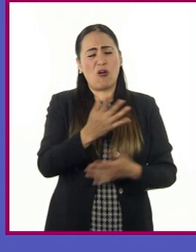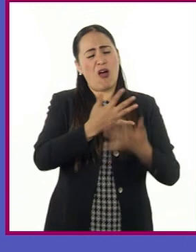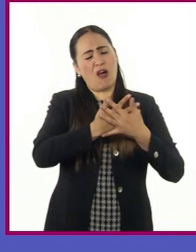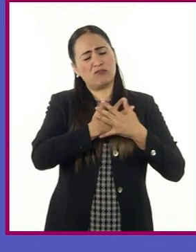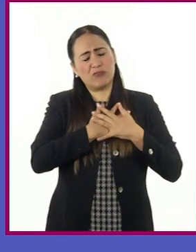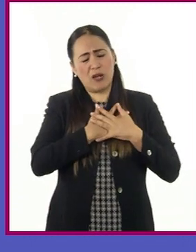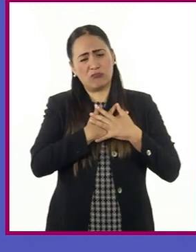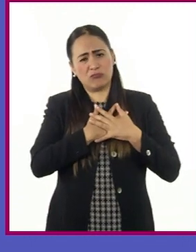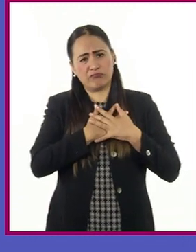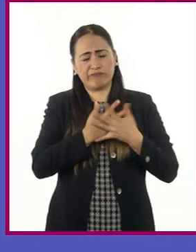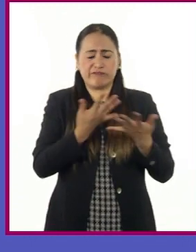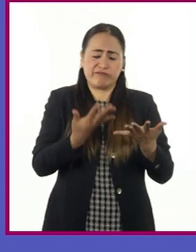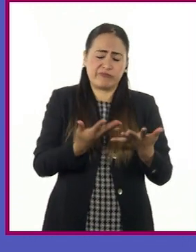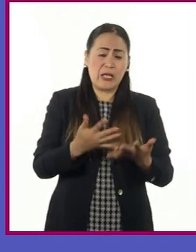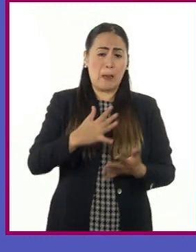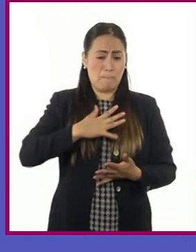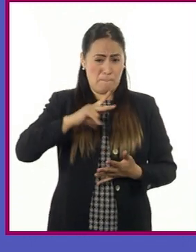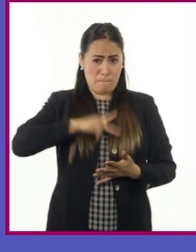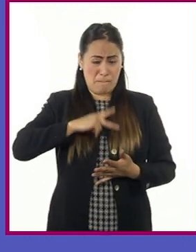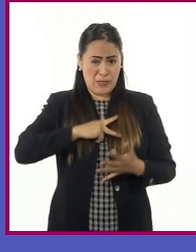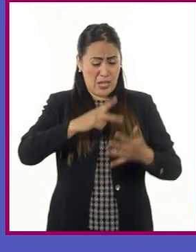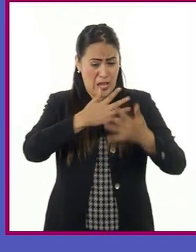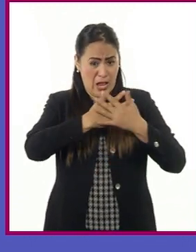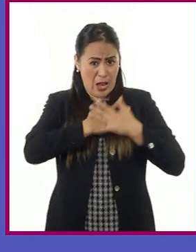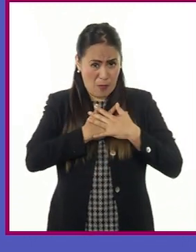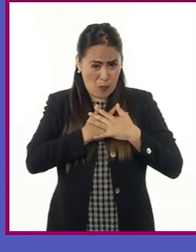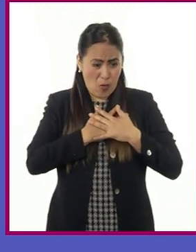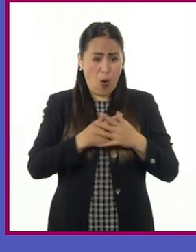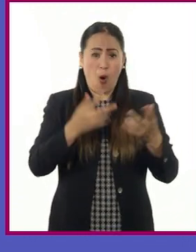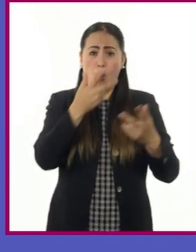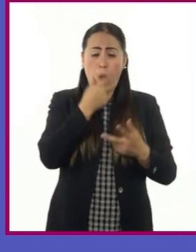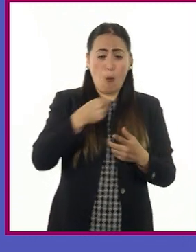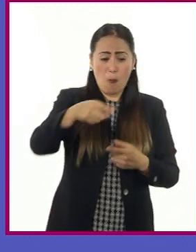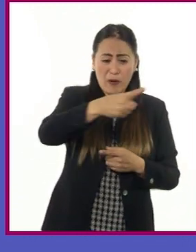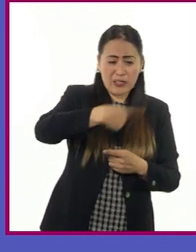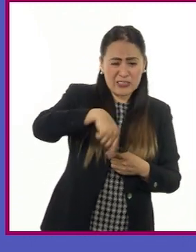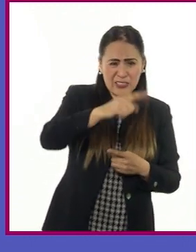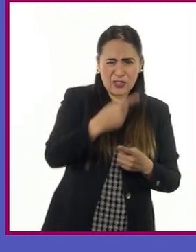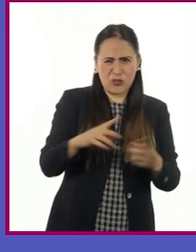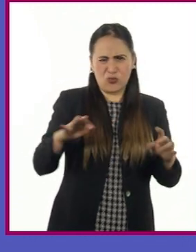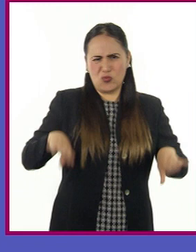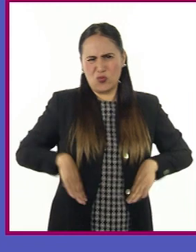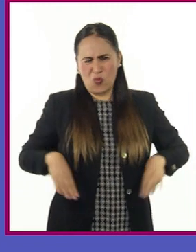amor no se confía a este hablar de los hombres tan oscuro.